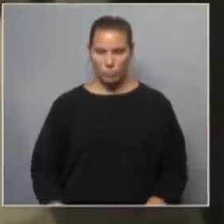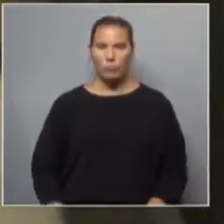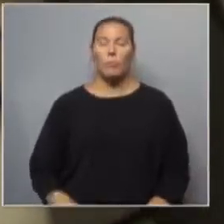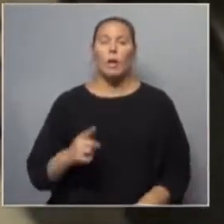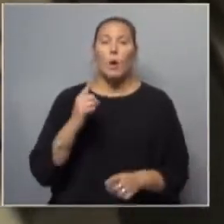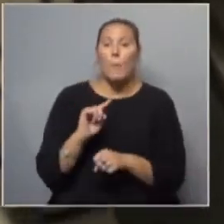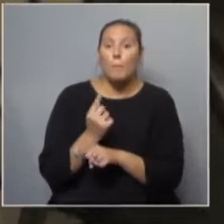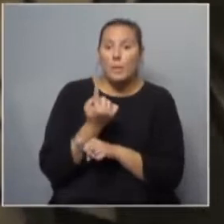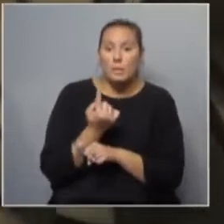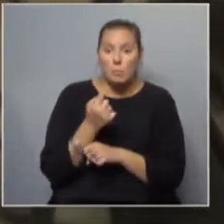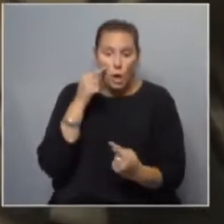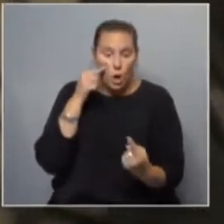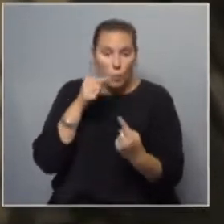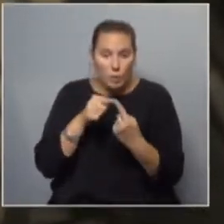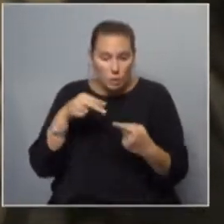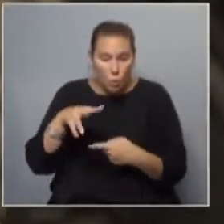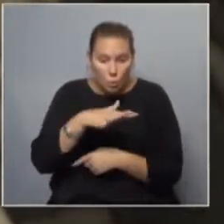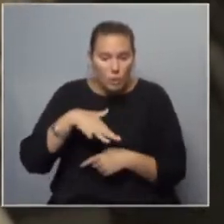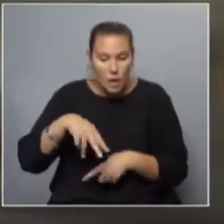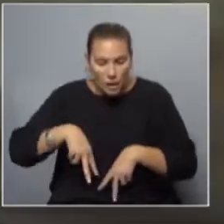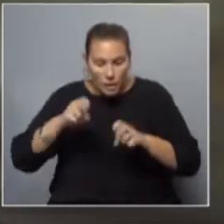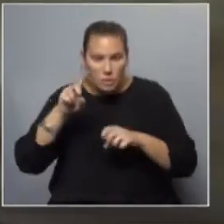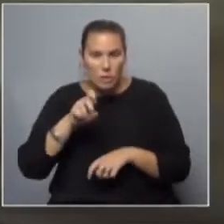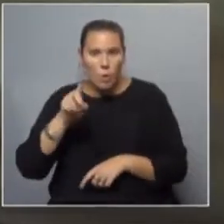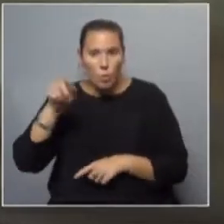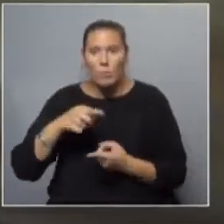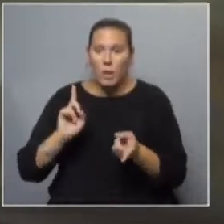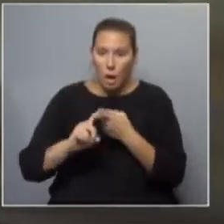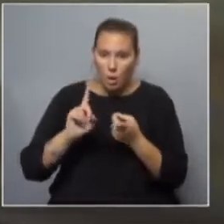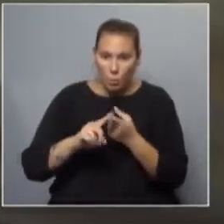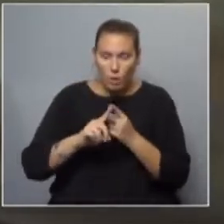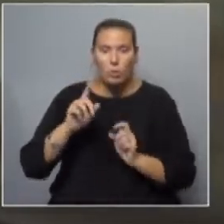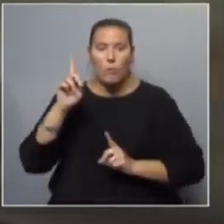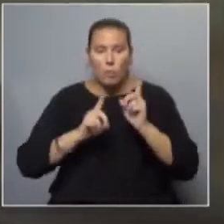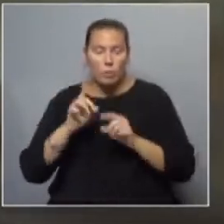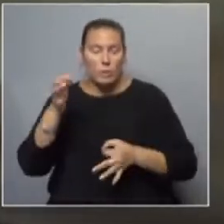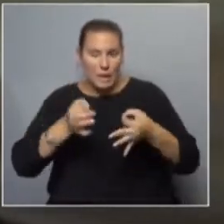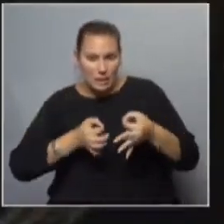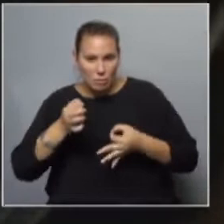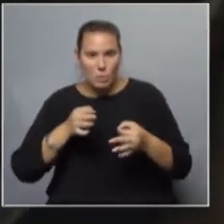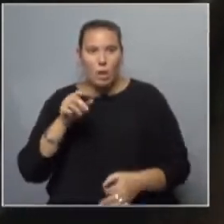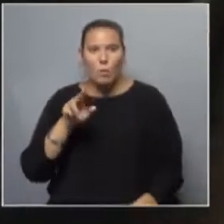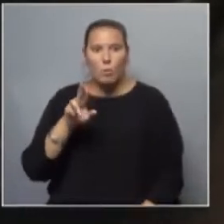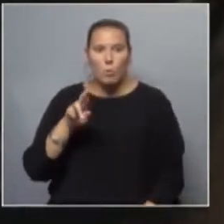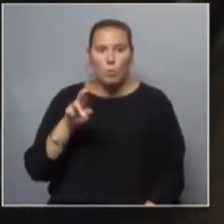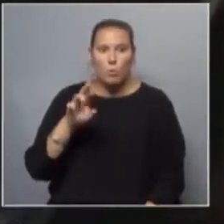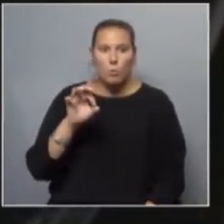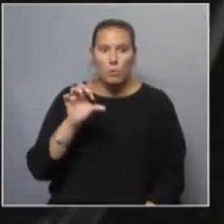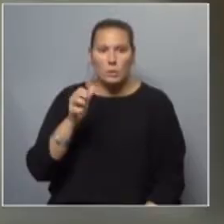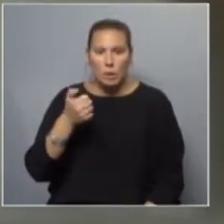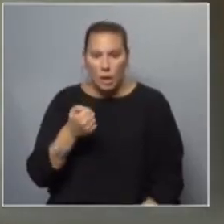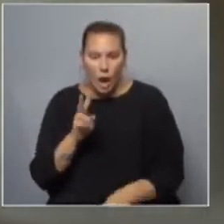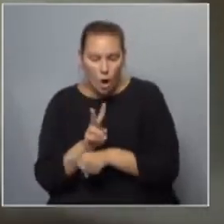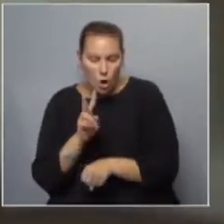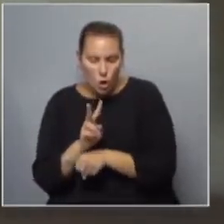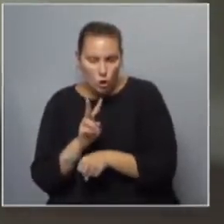Uno de los principales cometidos de la unidad de análisis de agua surge del convenio establecido entre la Facultad de Química y la URSEA, que es el organismo fiscalizador del